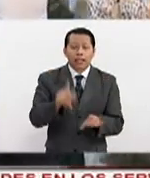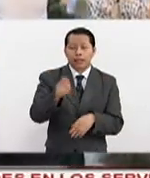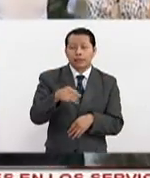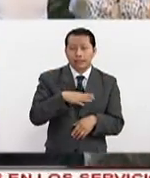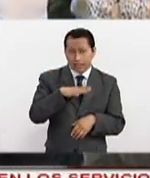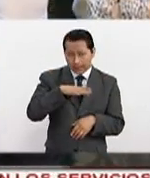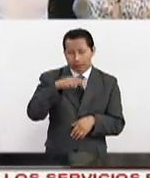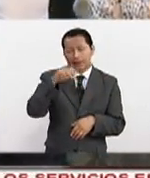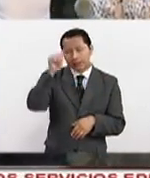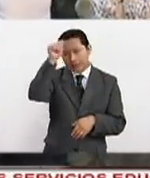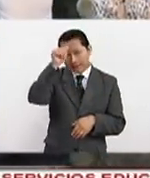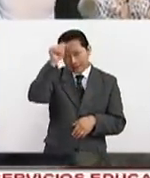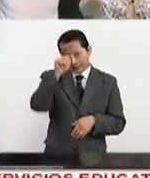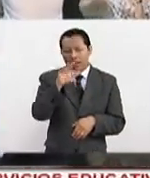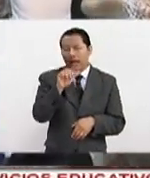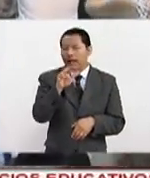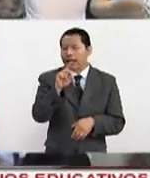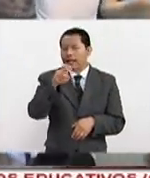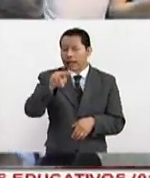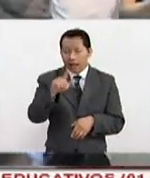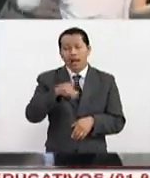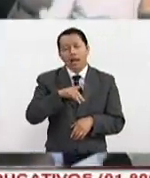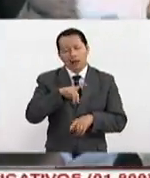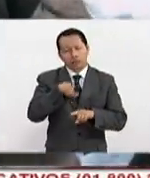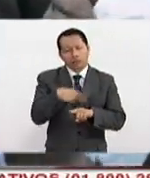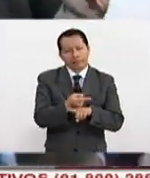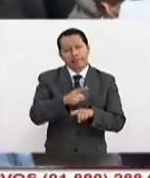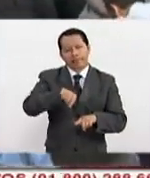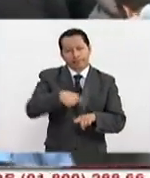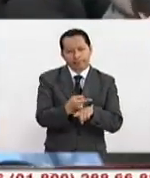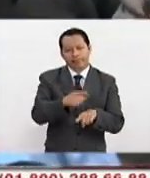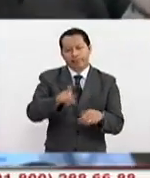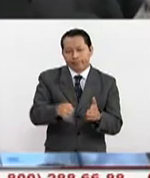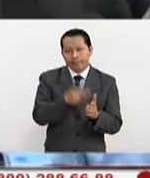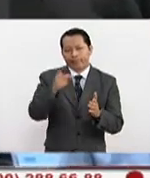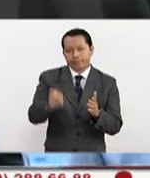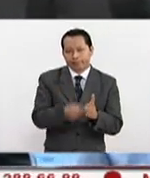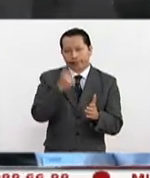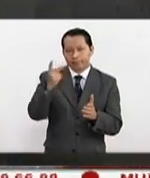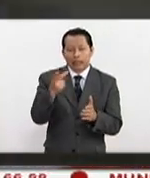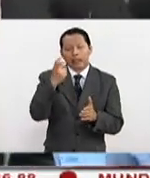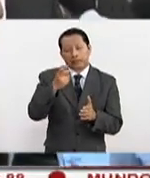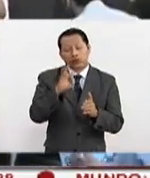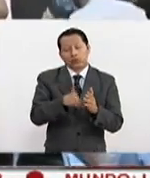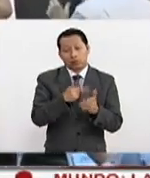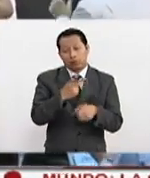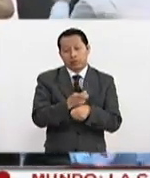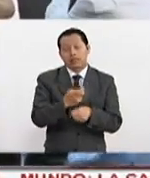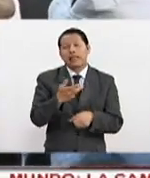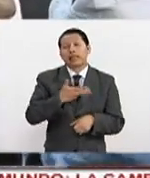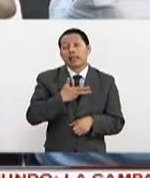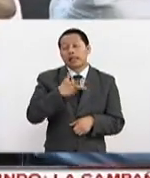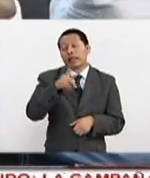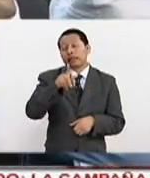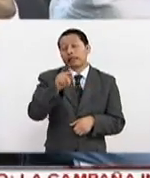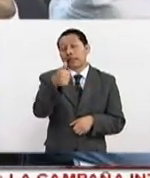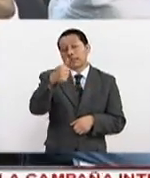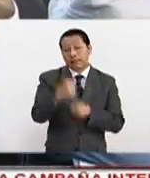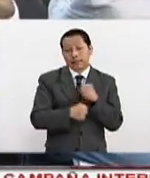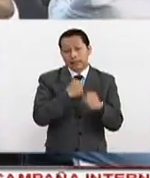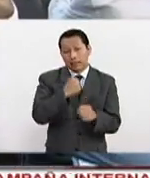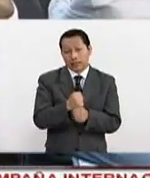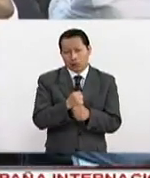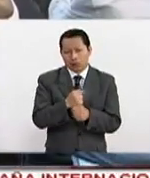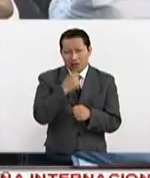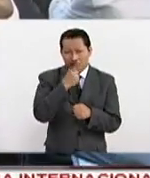cardenal cometió abusos sexuales en múltiples ocasiones. Esta es la segunda comparecencia del cardenal de 76 años, quien nega rotundamente